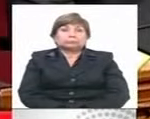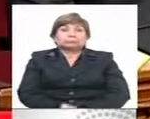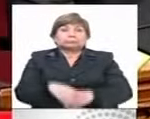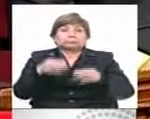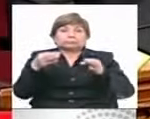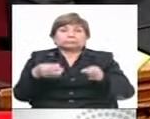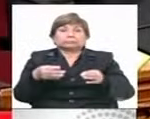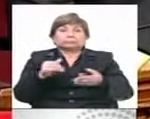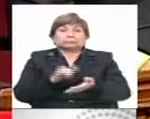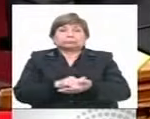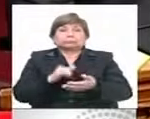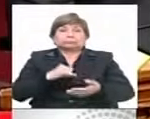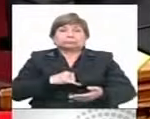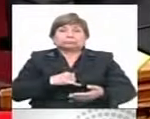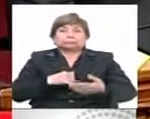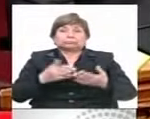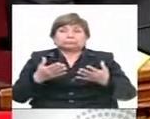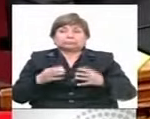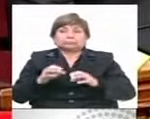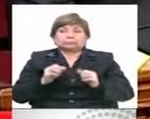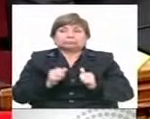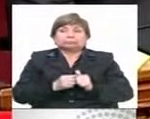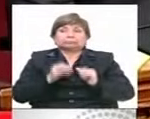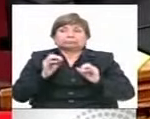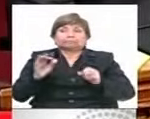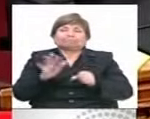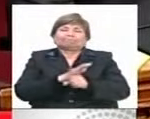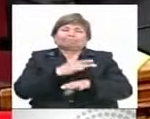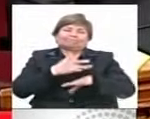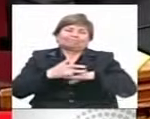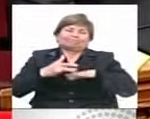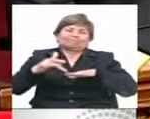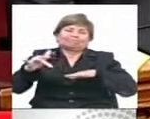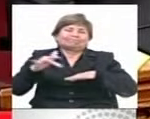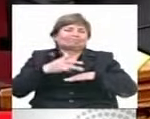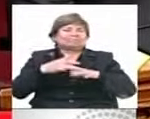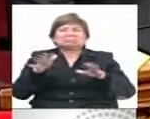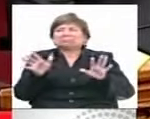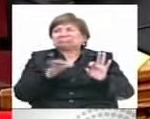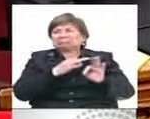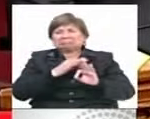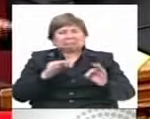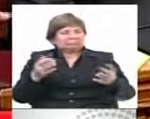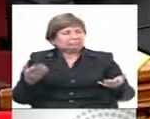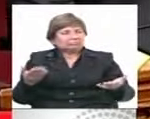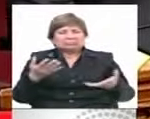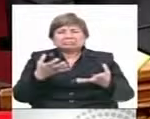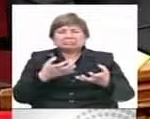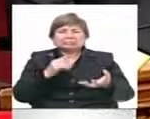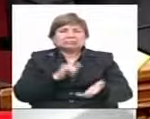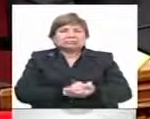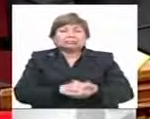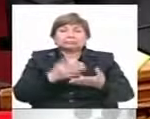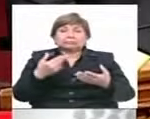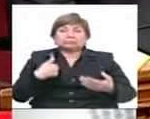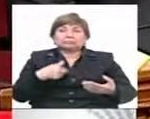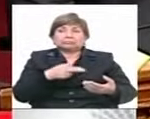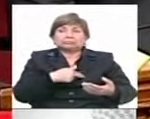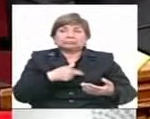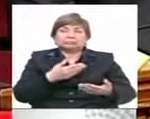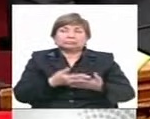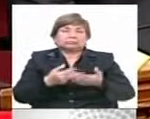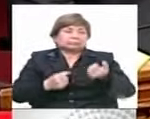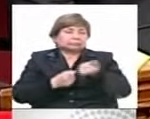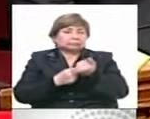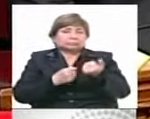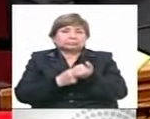Francamente, yo encuentro bastante vacíos acá. Y quisiéramos nosotros